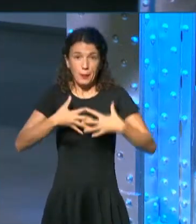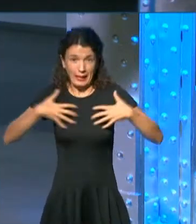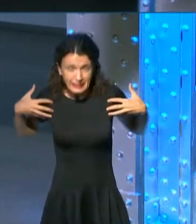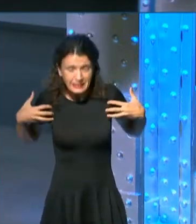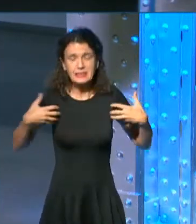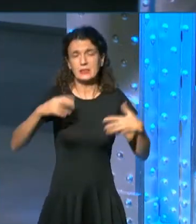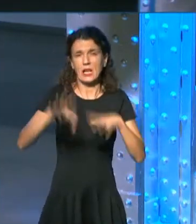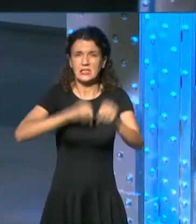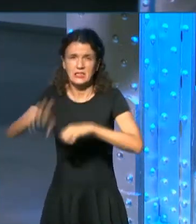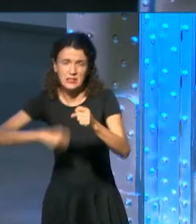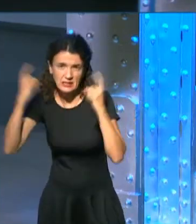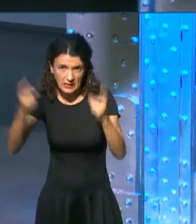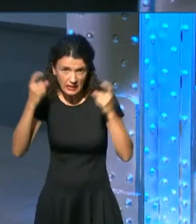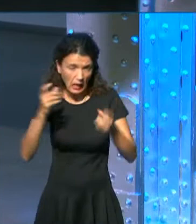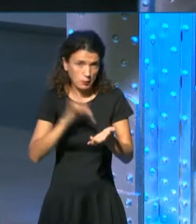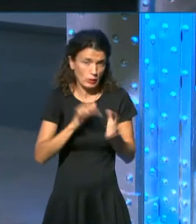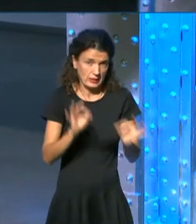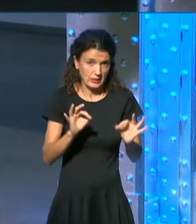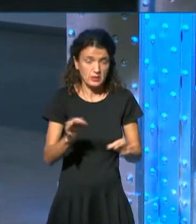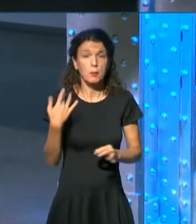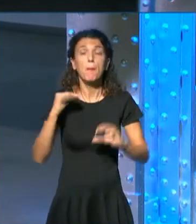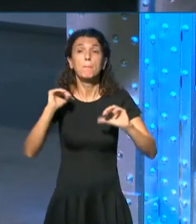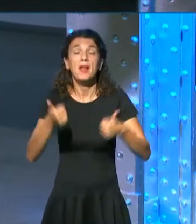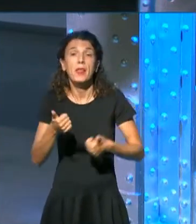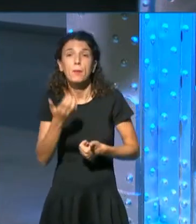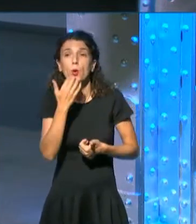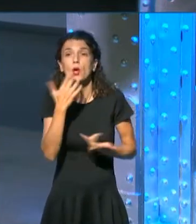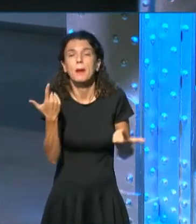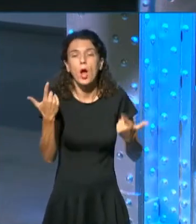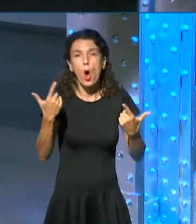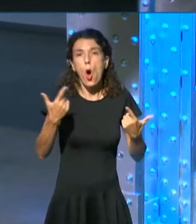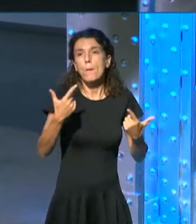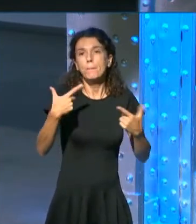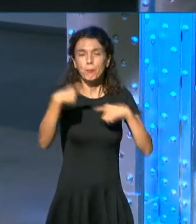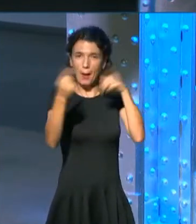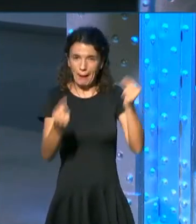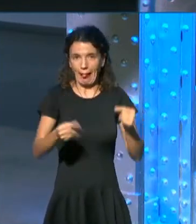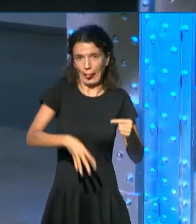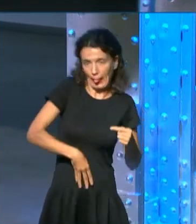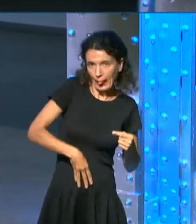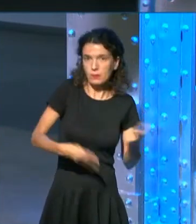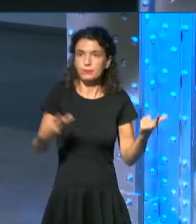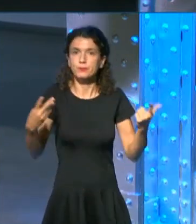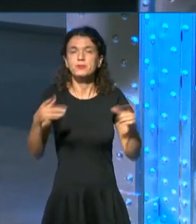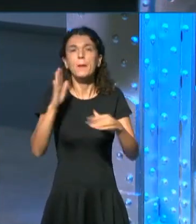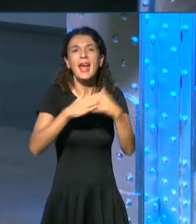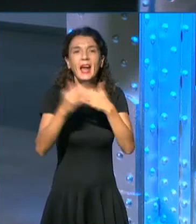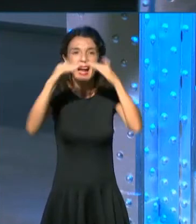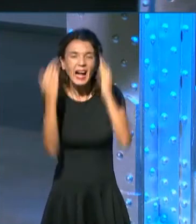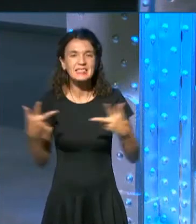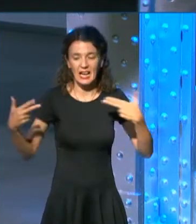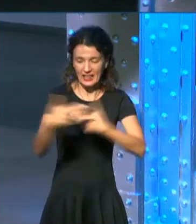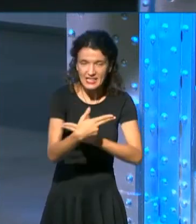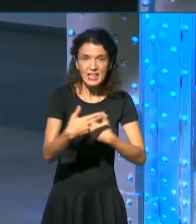comida rápida. Lo mismo pasa con empezar con la hoja de parra, pieles mal cortadas, artesanía en casa,